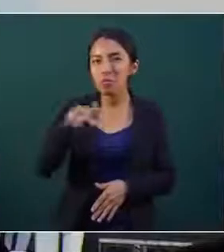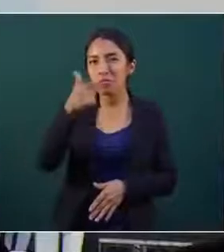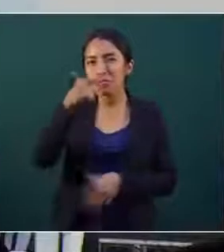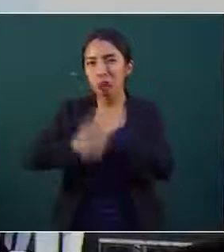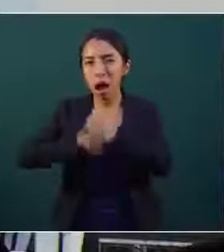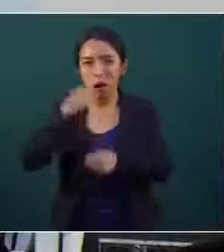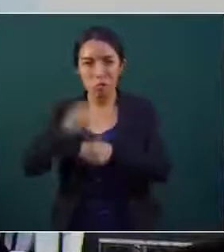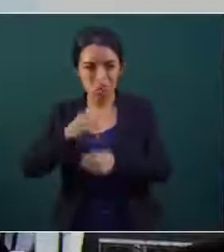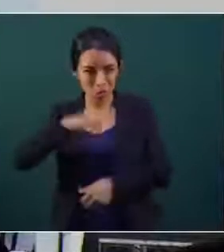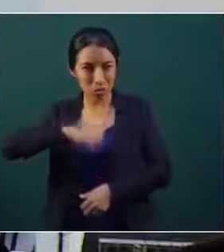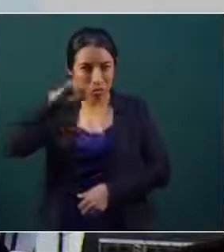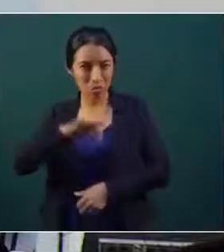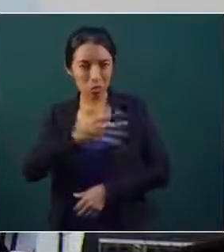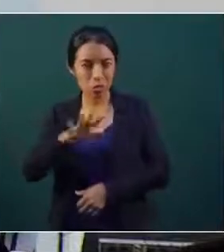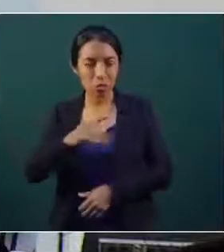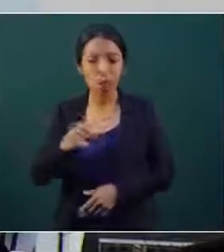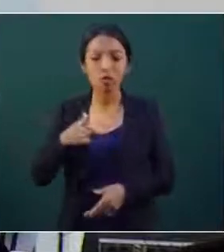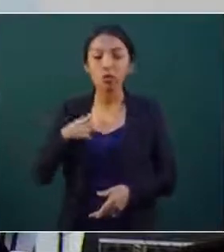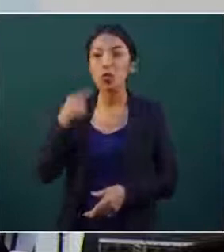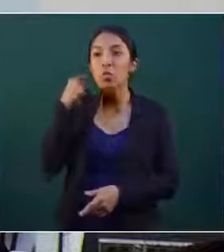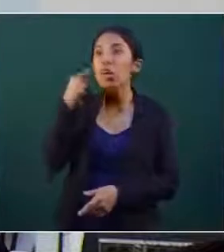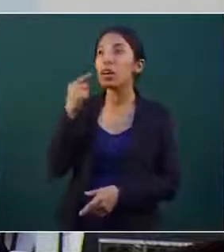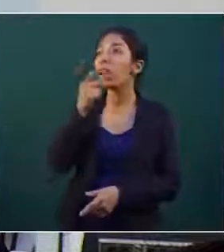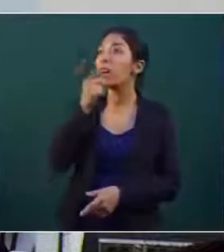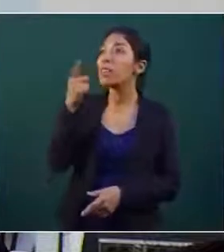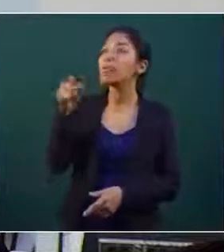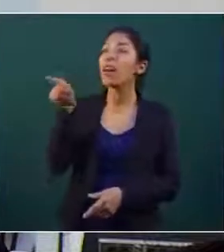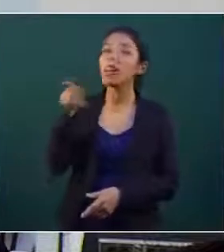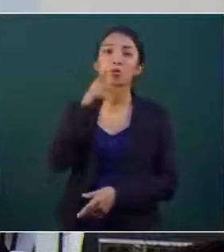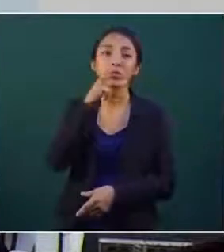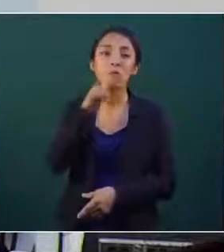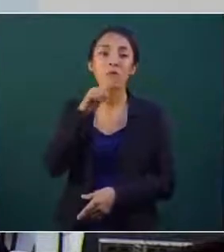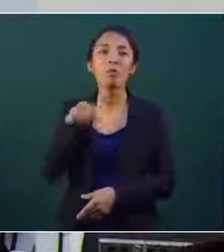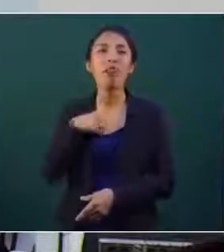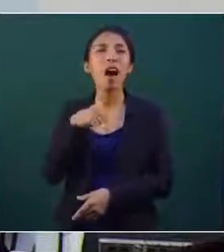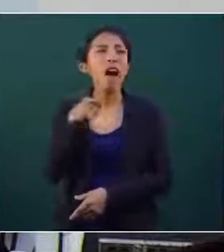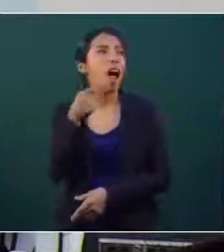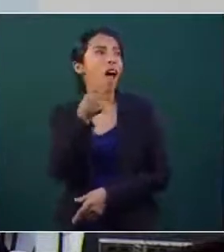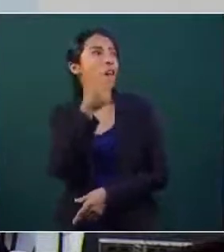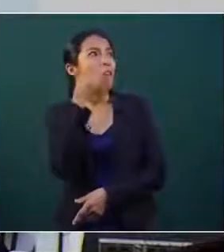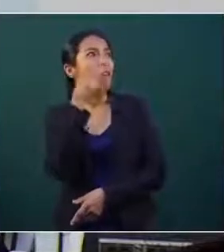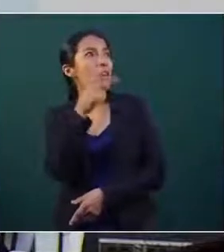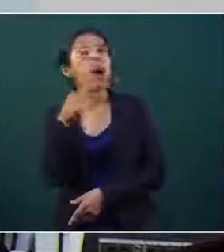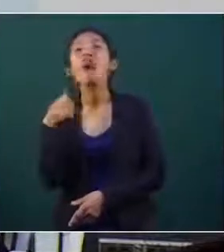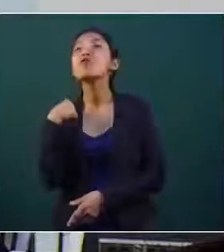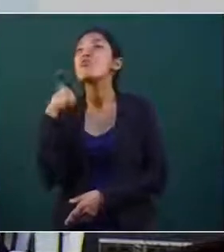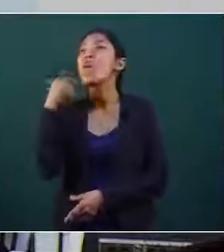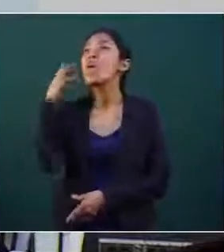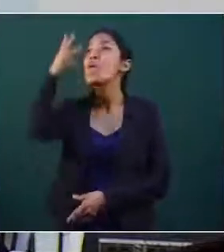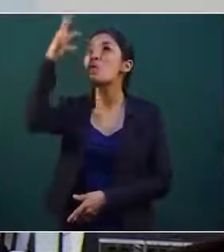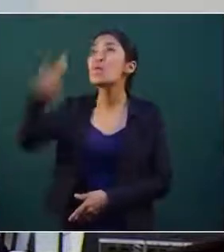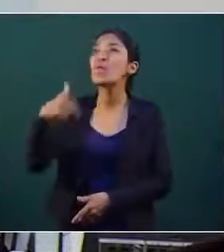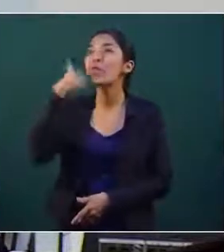un marino, escuché cómo le decía a sus papás: mira, yo quiero ser marino cuando crezca. Entonces,